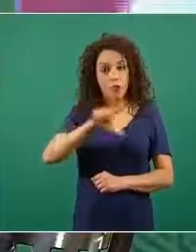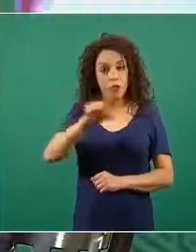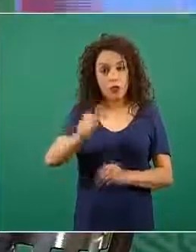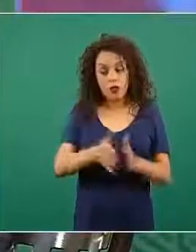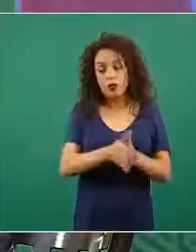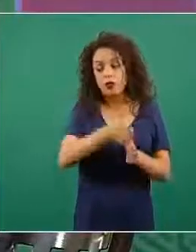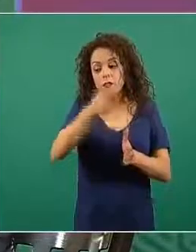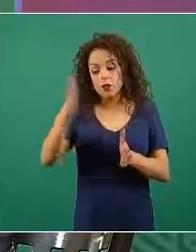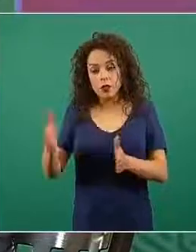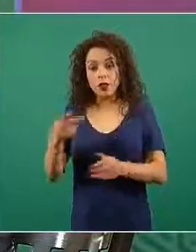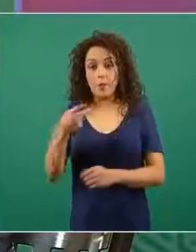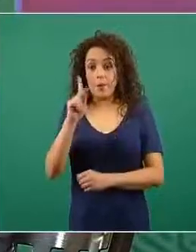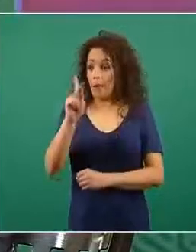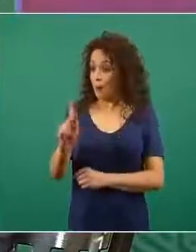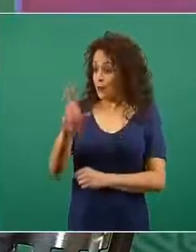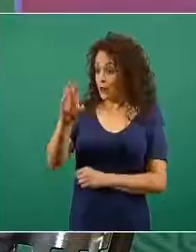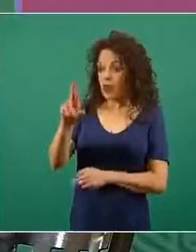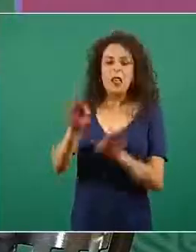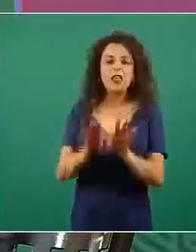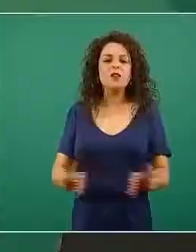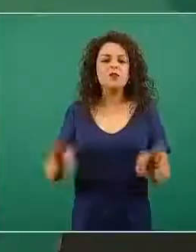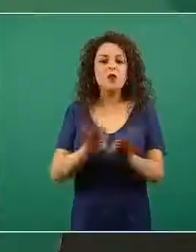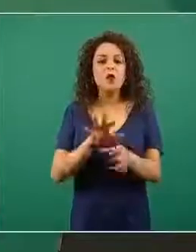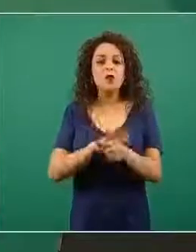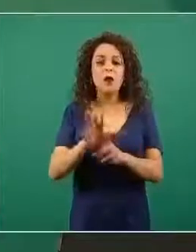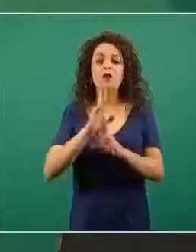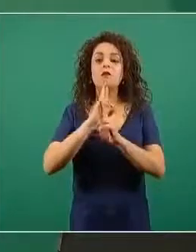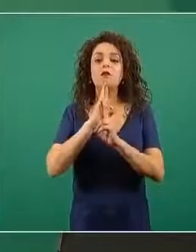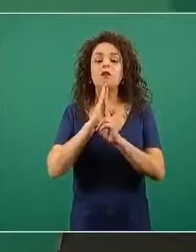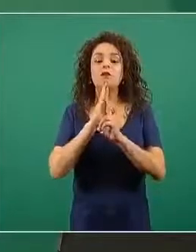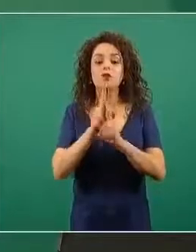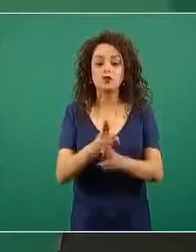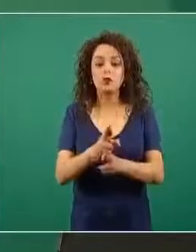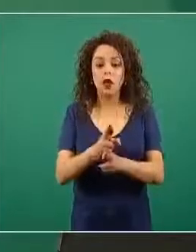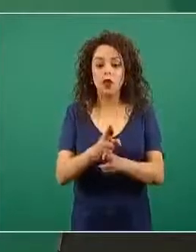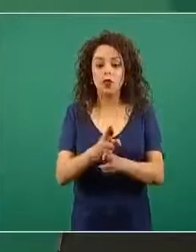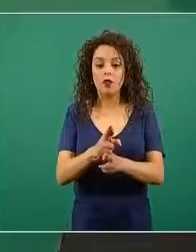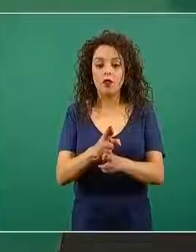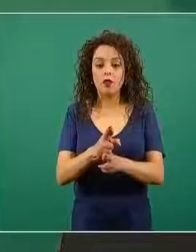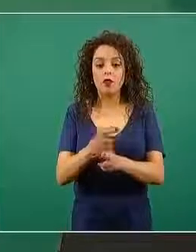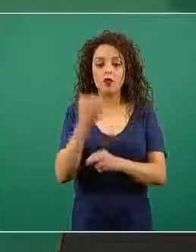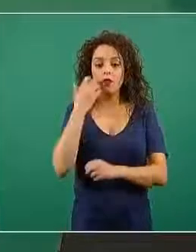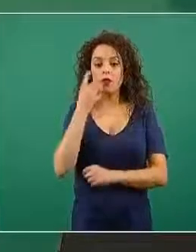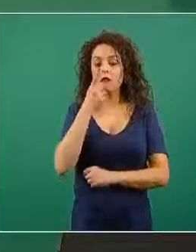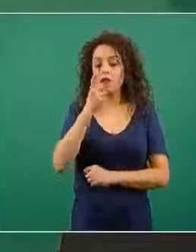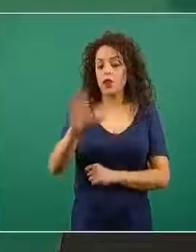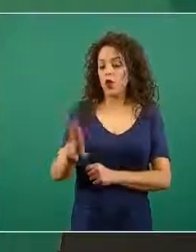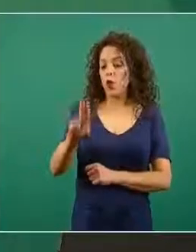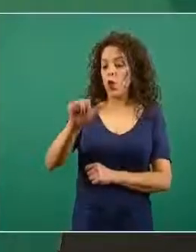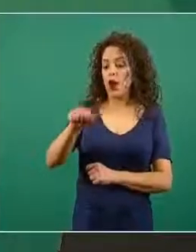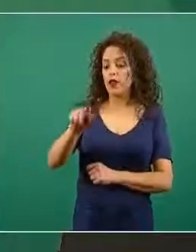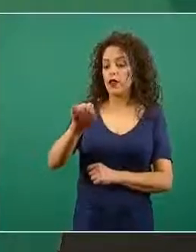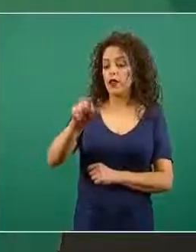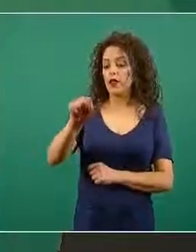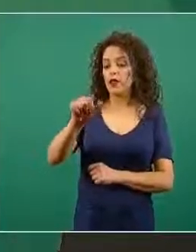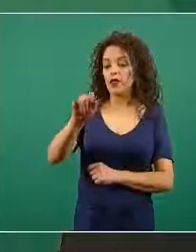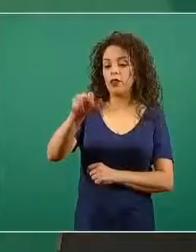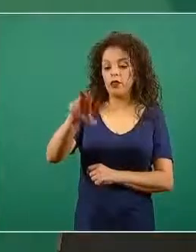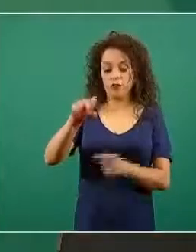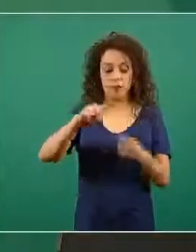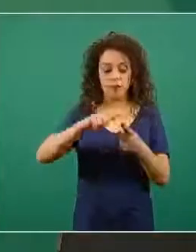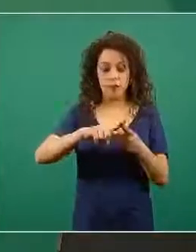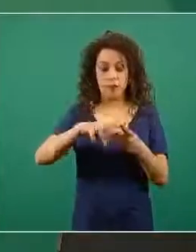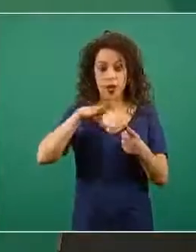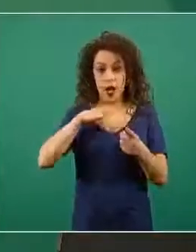lo importante de la PCR es el resultado cuantitativo. Hay dos resultados en la